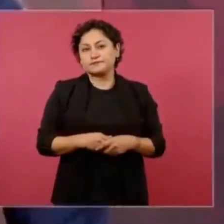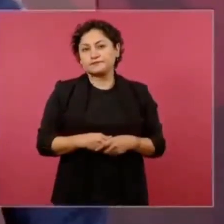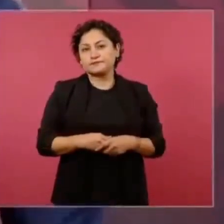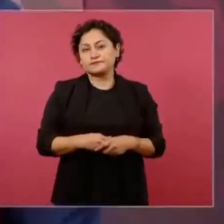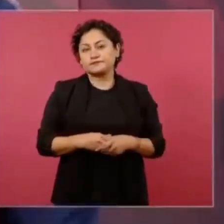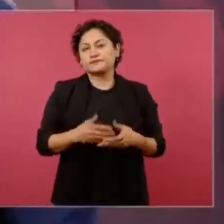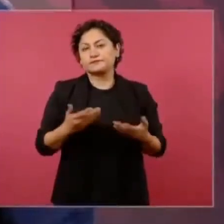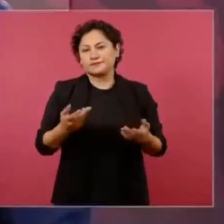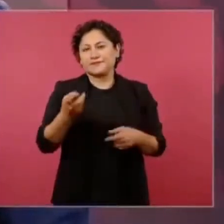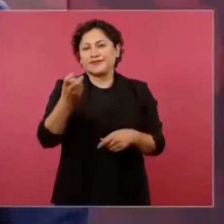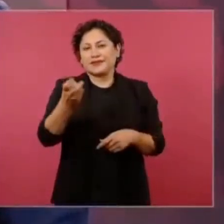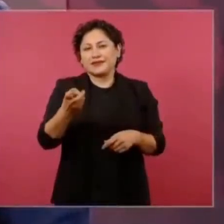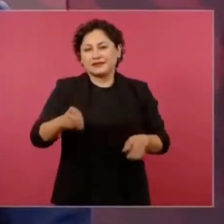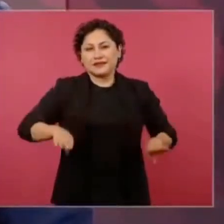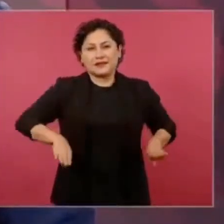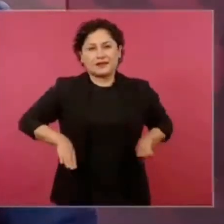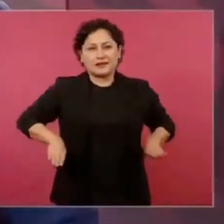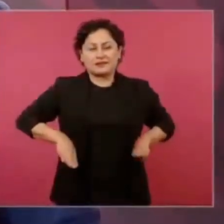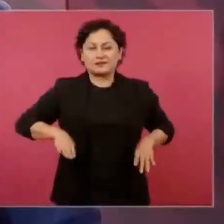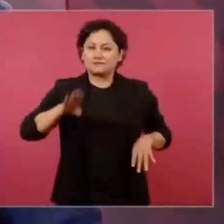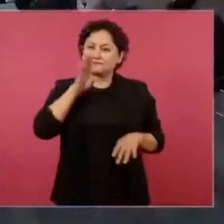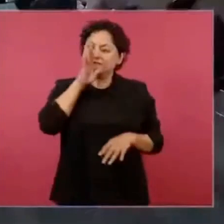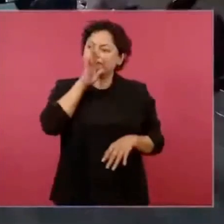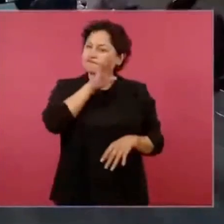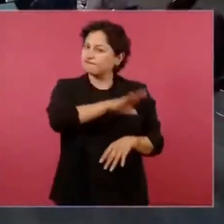malos tiempos.